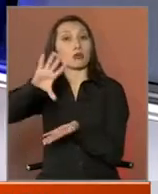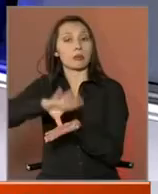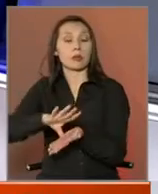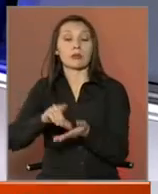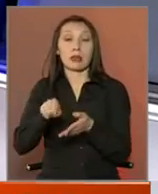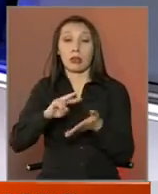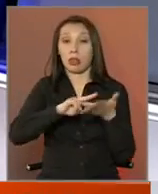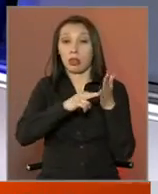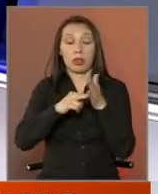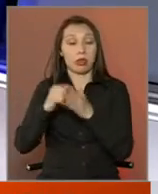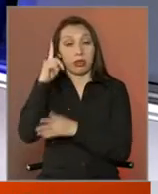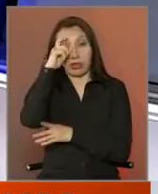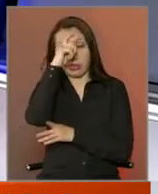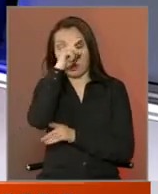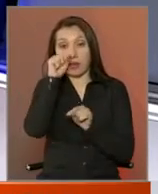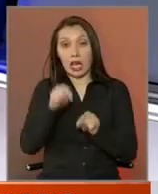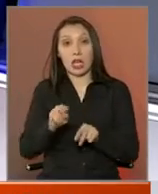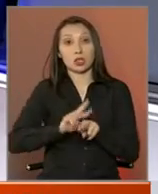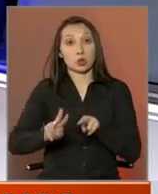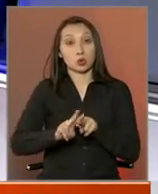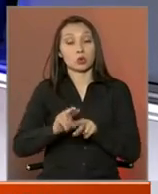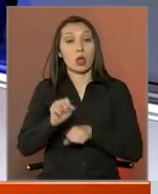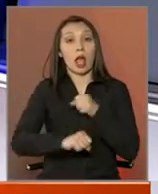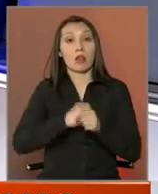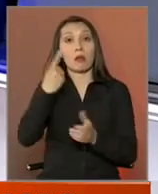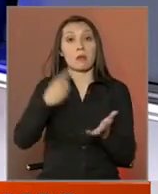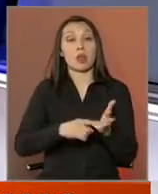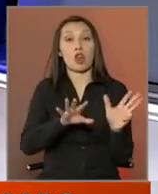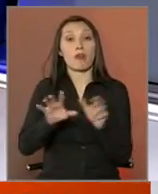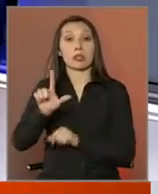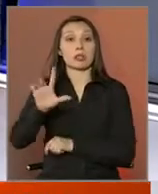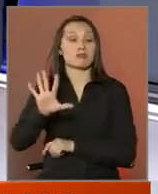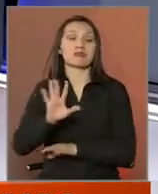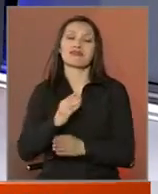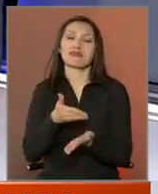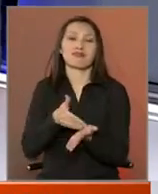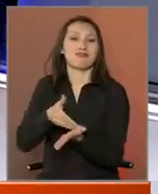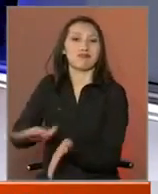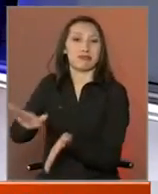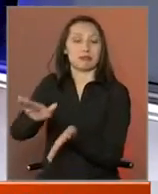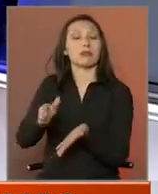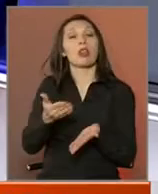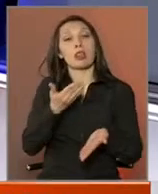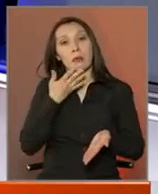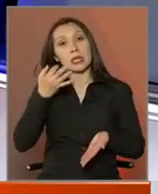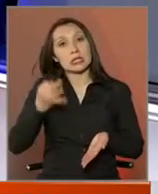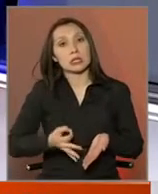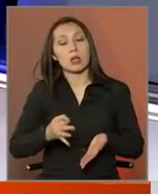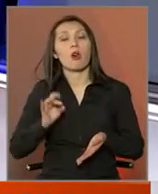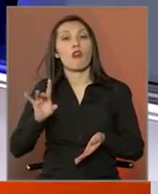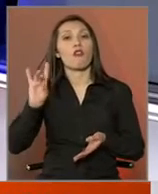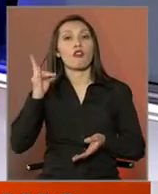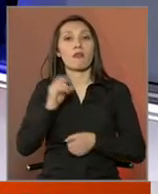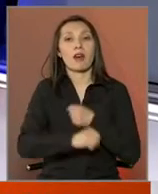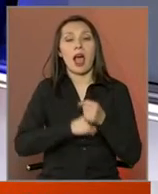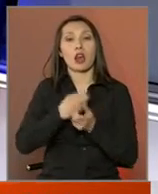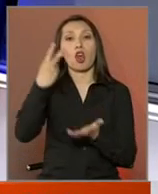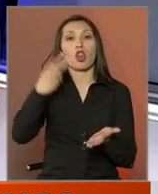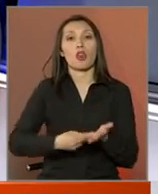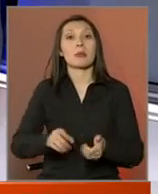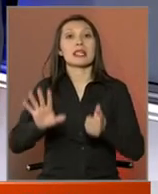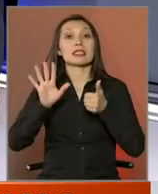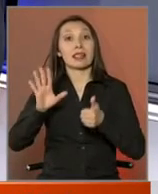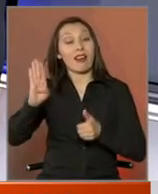esas dificultades, esta solución del 75 no prosperó. Y también seguramente Bolivia mencionará el año 2006